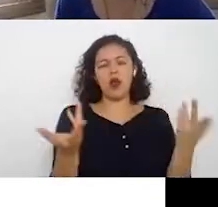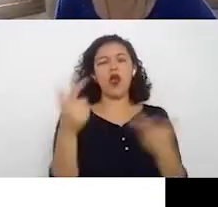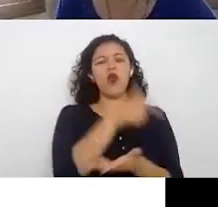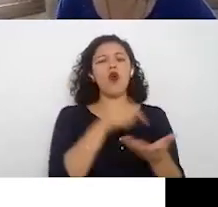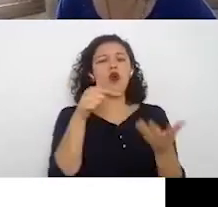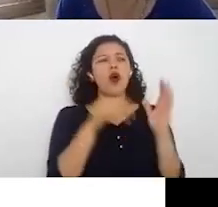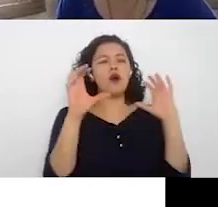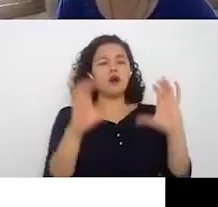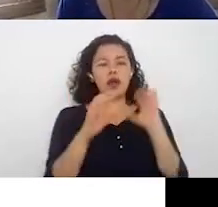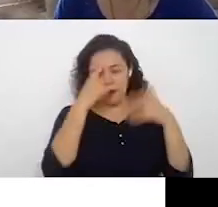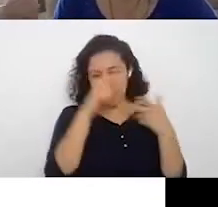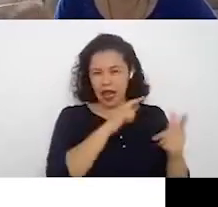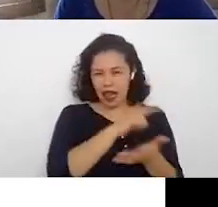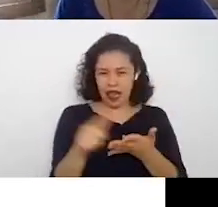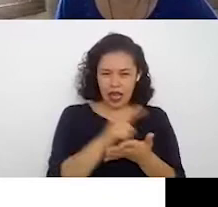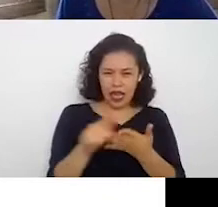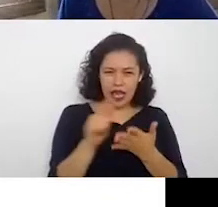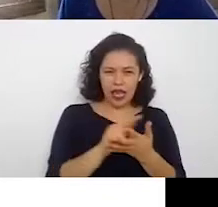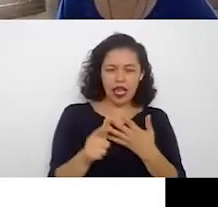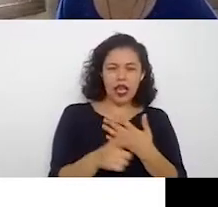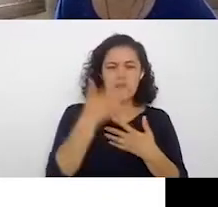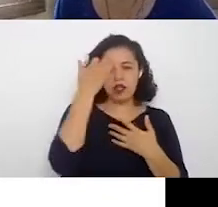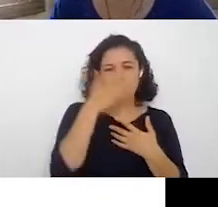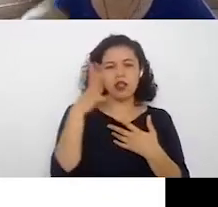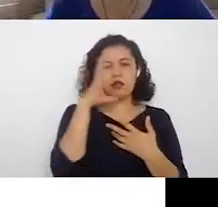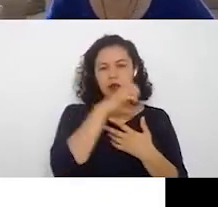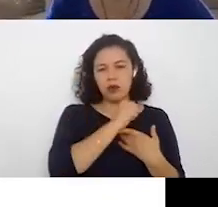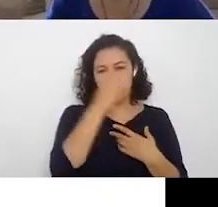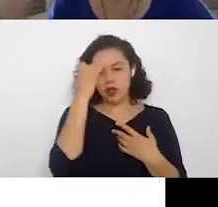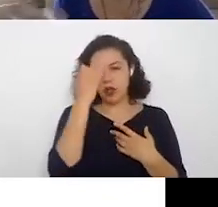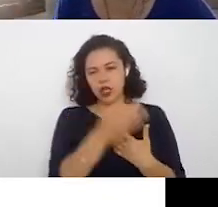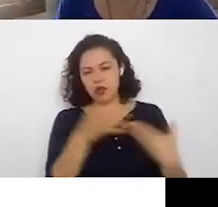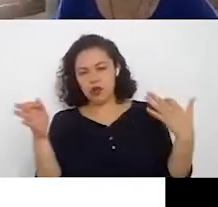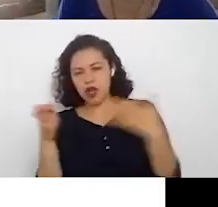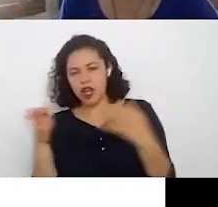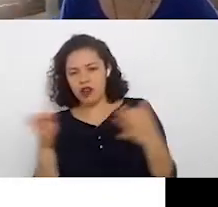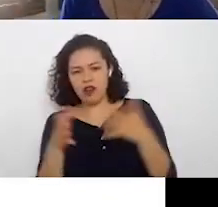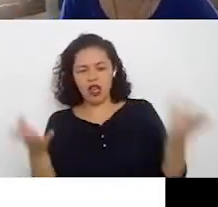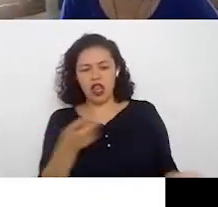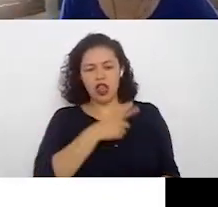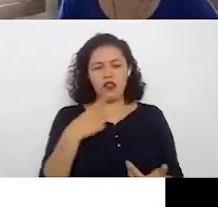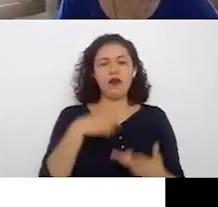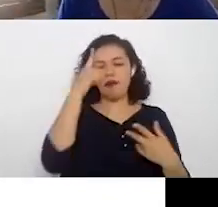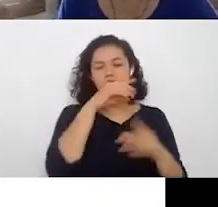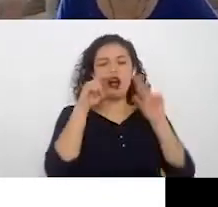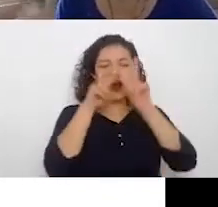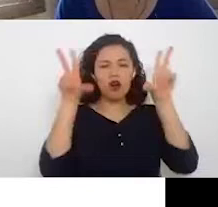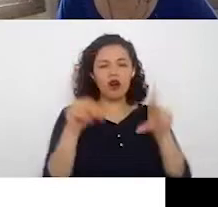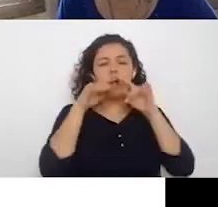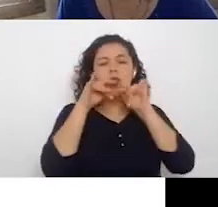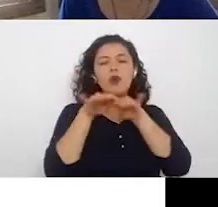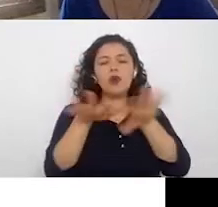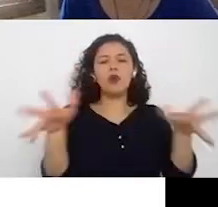mantenimiento, tiempos de calor, tiempos de frío, hay que dar mantenimiento a climas que nos apoyan en